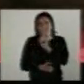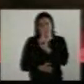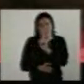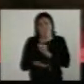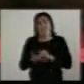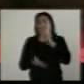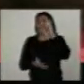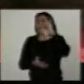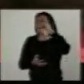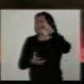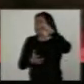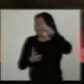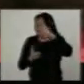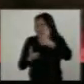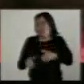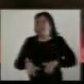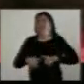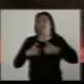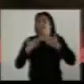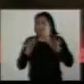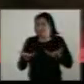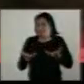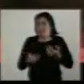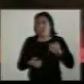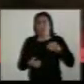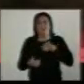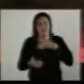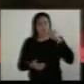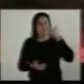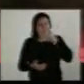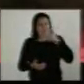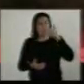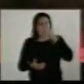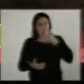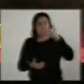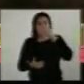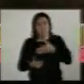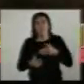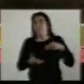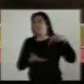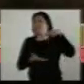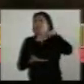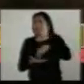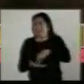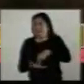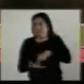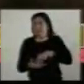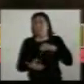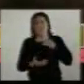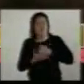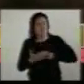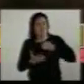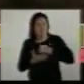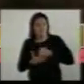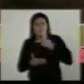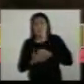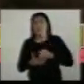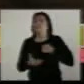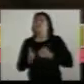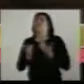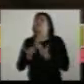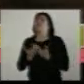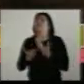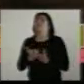que todo cuesta en la vida, que nosotros con nuestra perseverancia, con nuestra valentía, con nuestra lucha diaria, tenemos